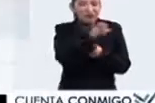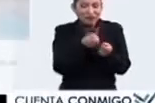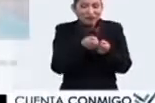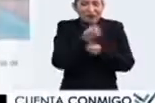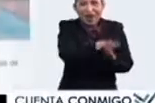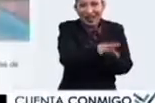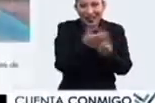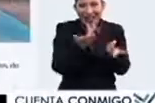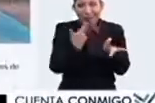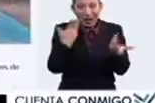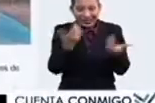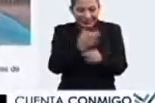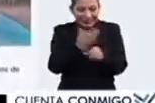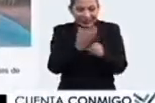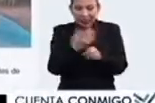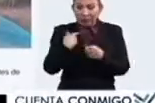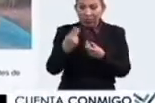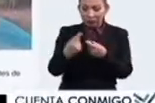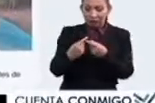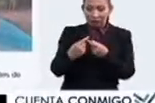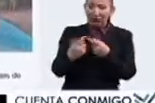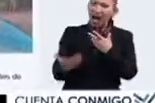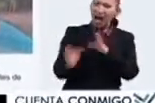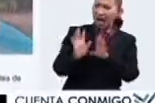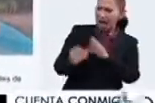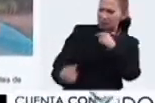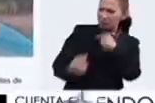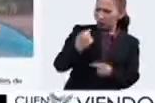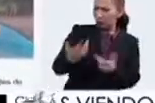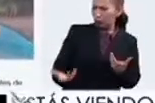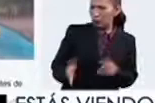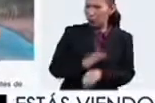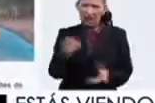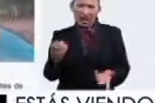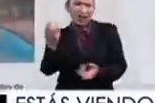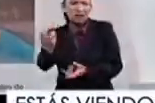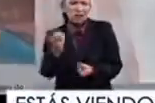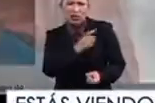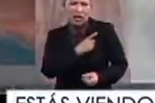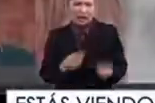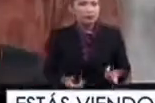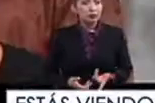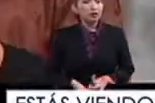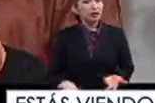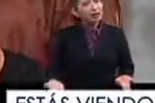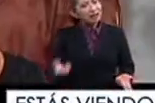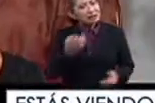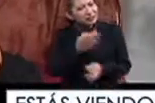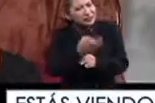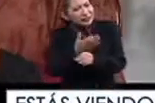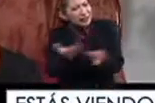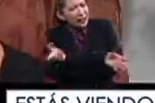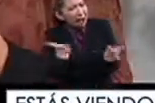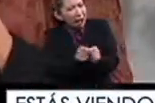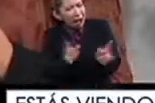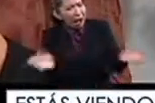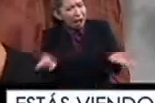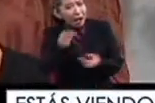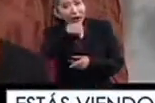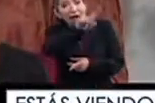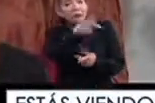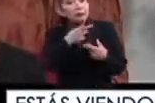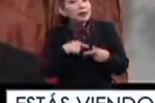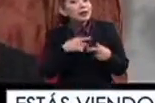porque es lo mejor que puedes hacer, y la gente te lo toma literalmente. Pero Margo, ¿por qué haces eso? Entonces, bueno, ¿qué pasa? La gente no